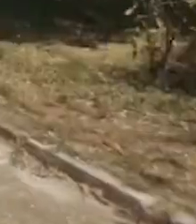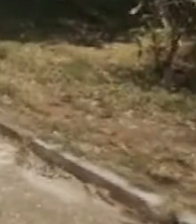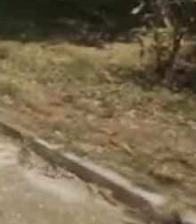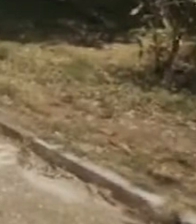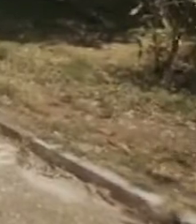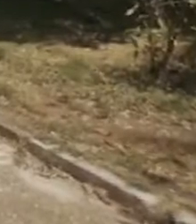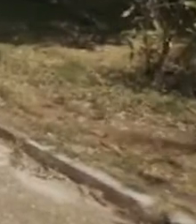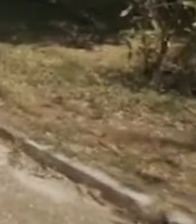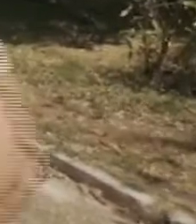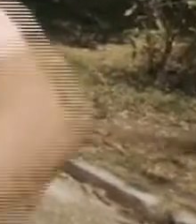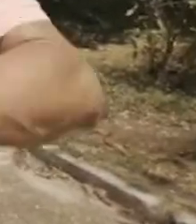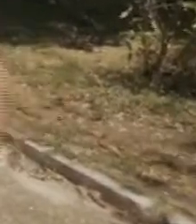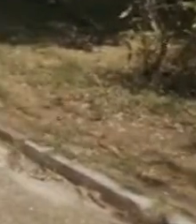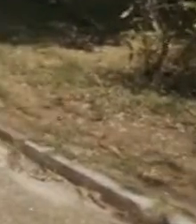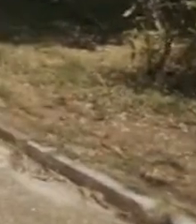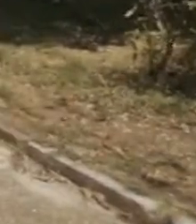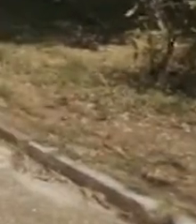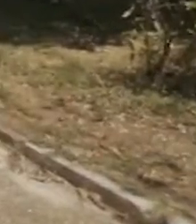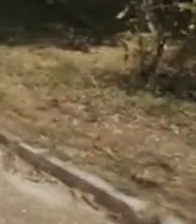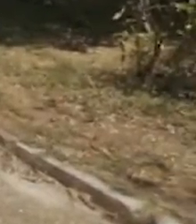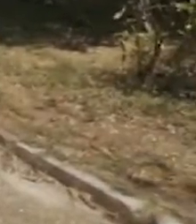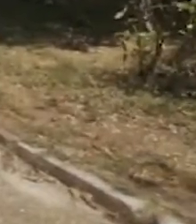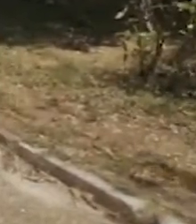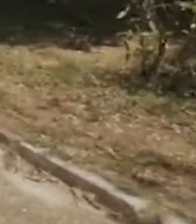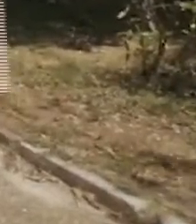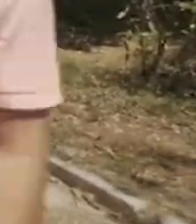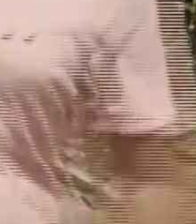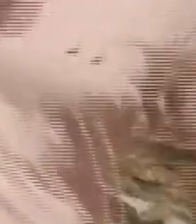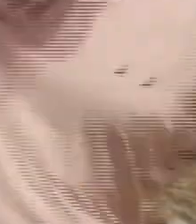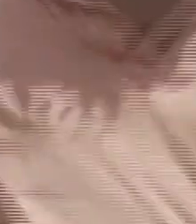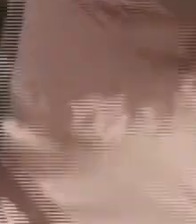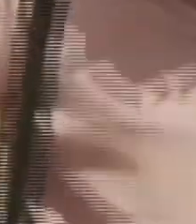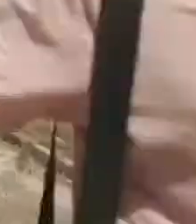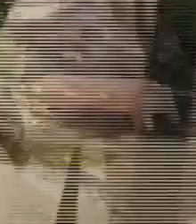pesar de que yo perdí para vos, yo fui tu campeón.